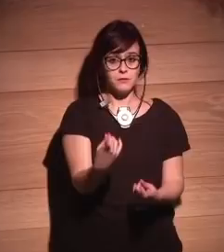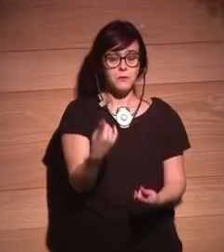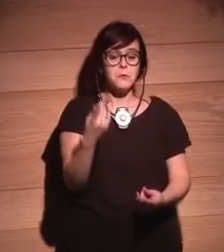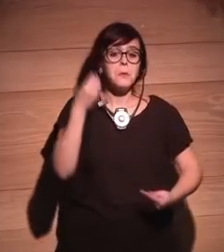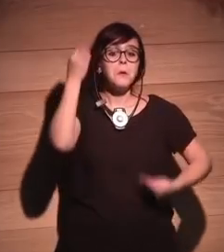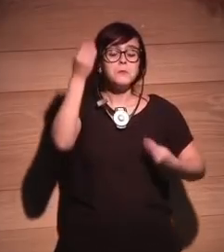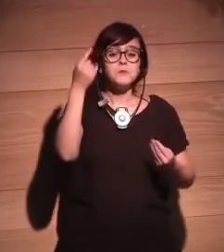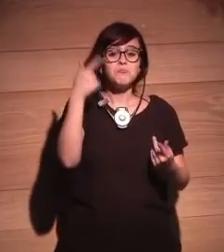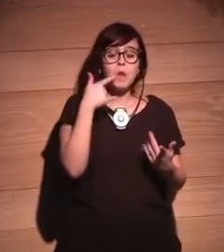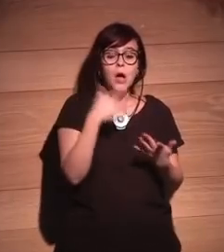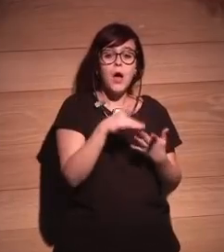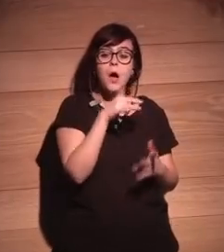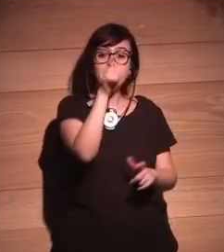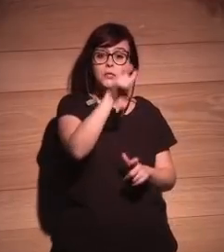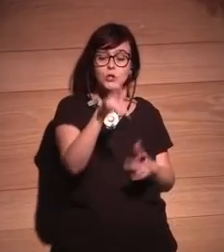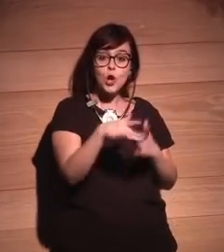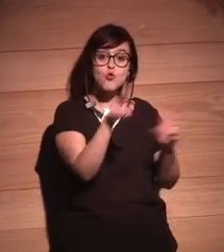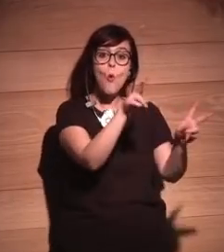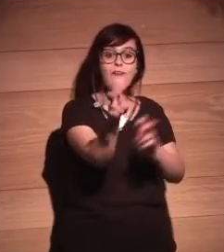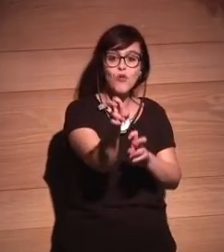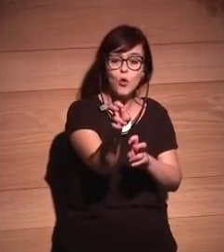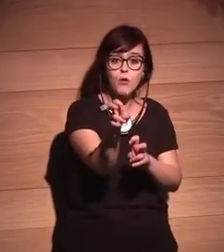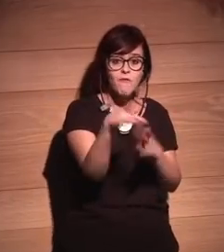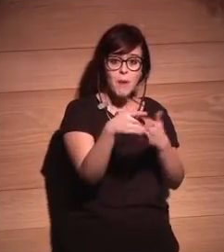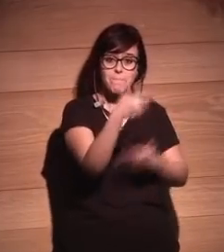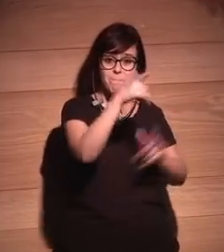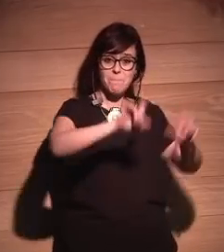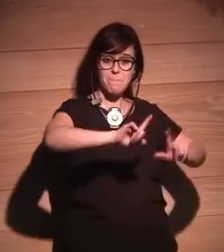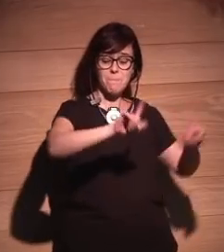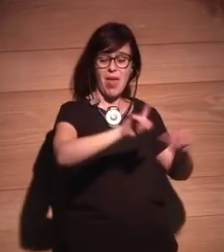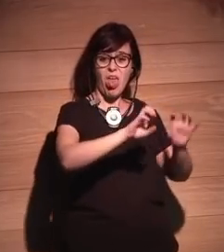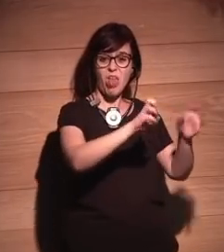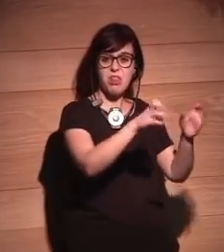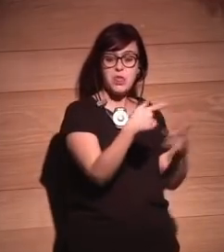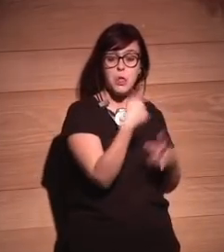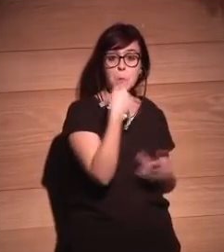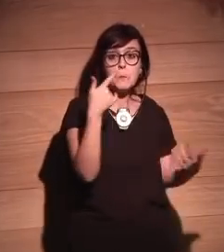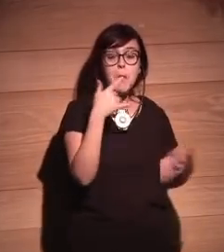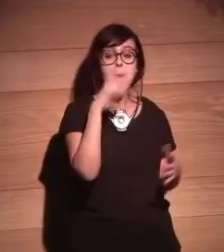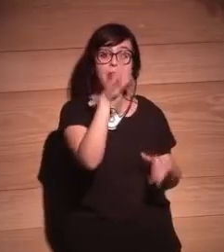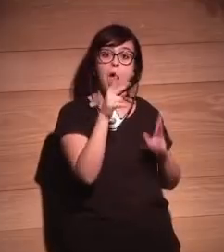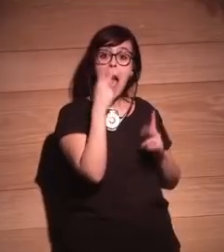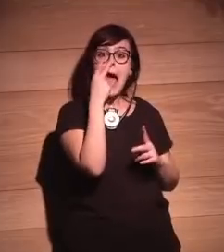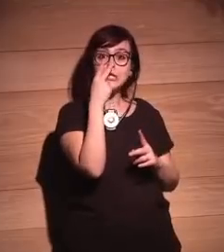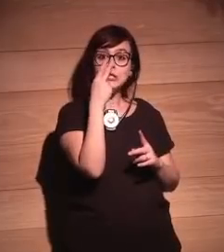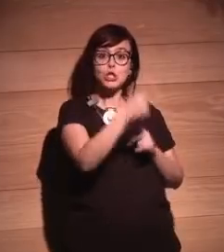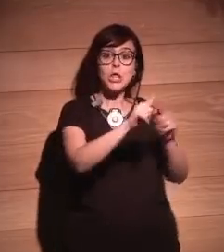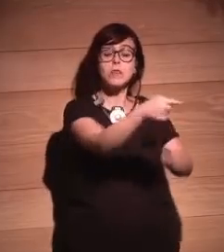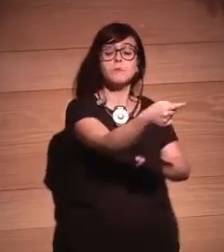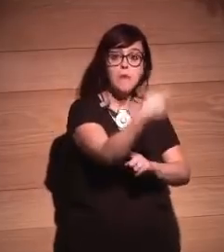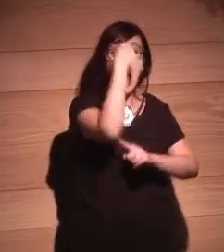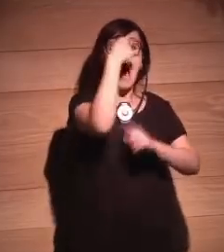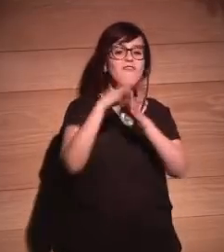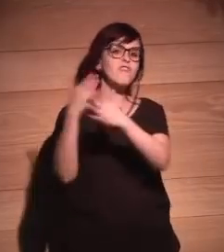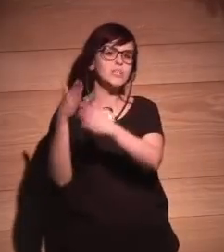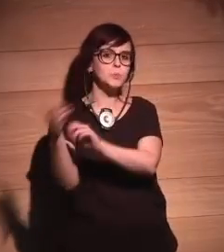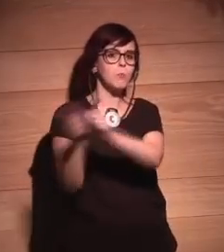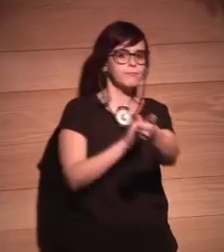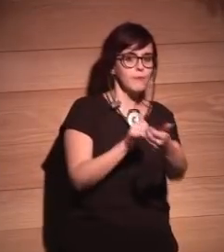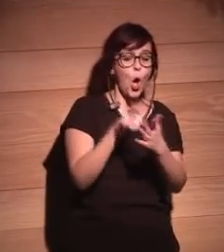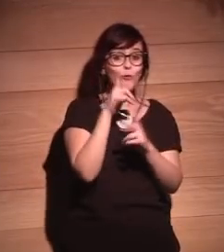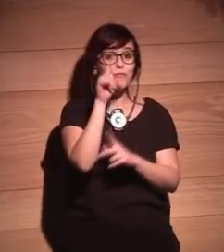nada. O sea, tú donde ves cosas nuevas es fuera de los medios. En todo caso, a los medios les ves que 2 años después copian lo que hizo Facebook, copian lo que